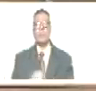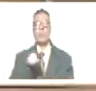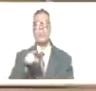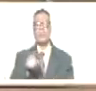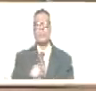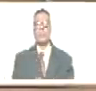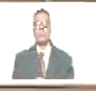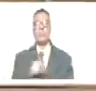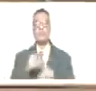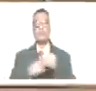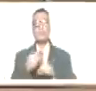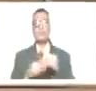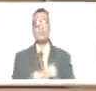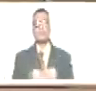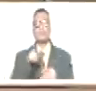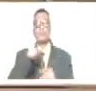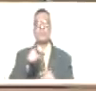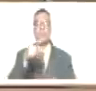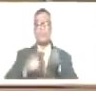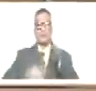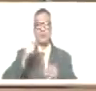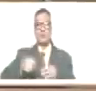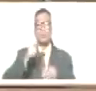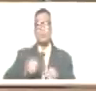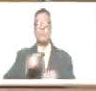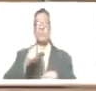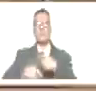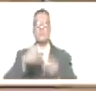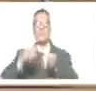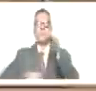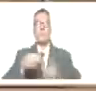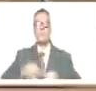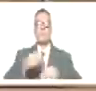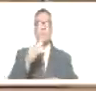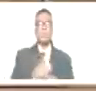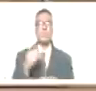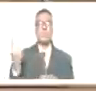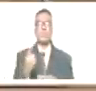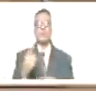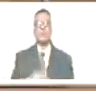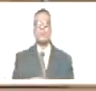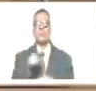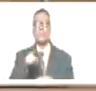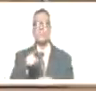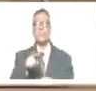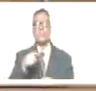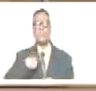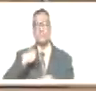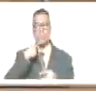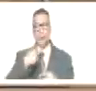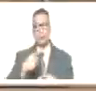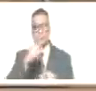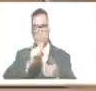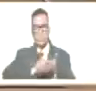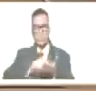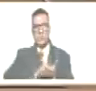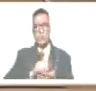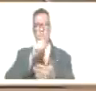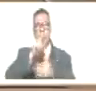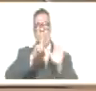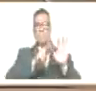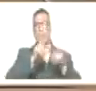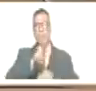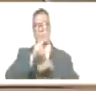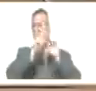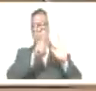cual su enjuiciamiento corresponde a los tribunales ordinarios competentes, según lo dispuesto en los artículos 378 del